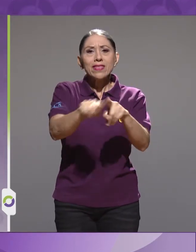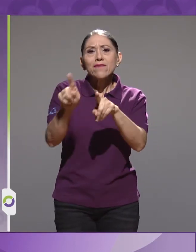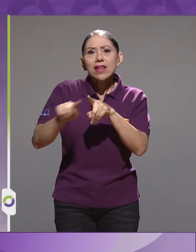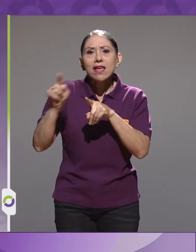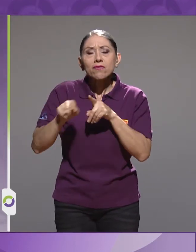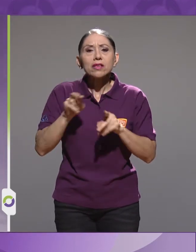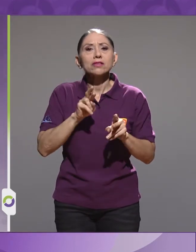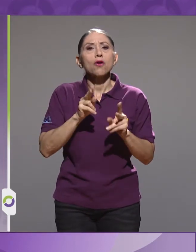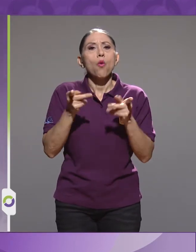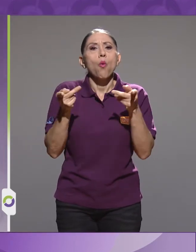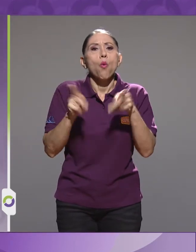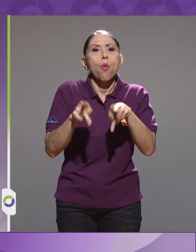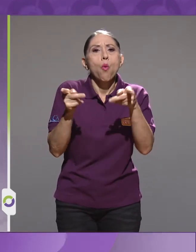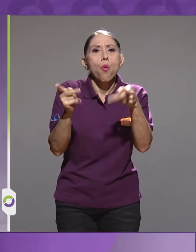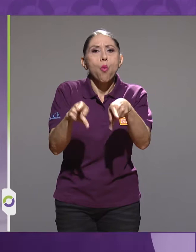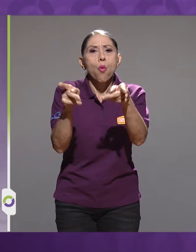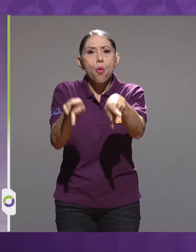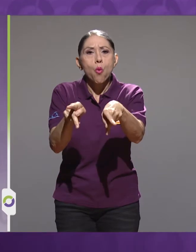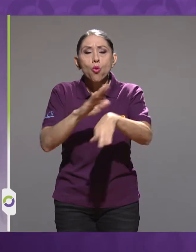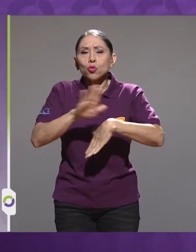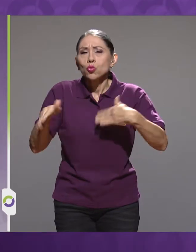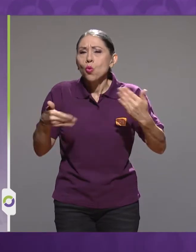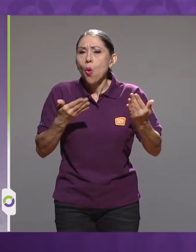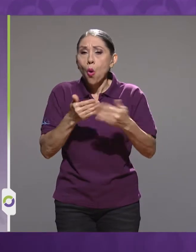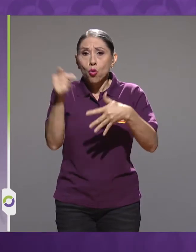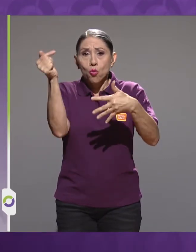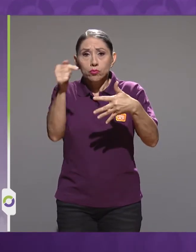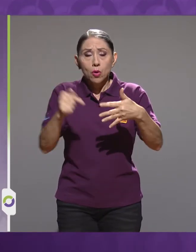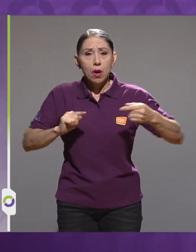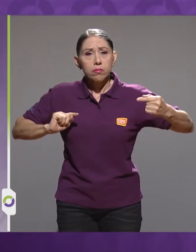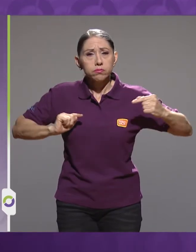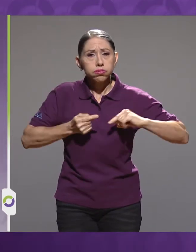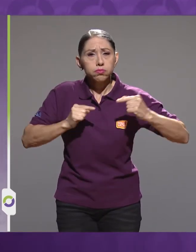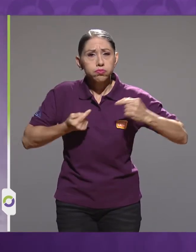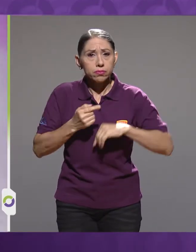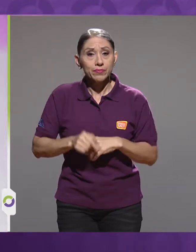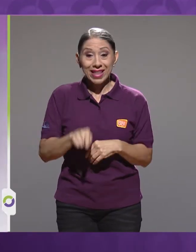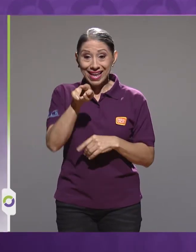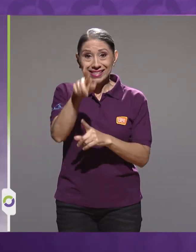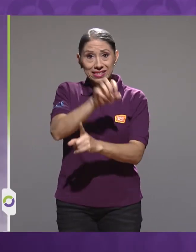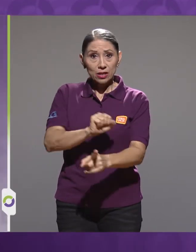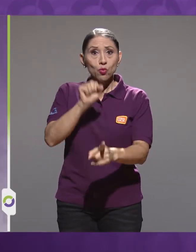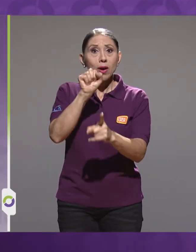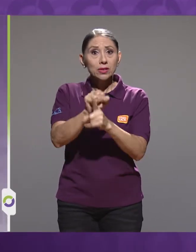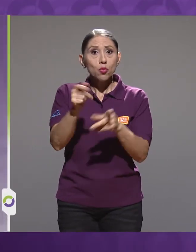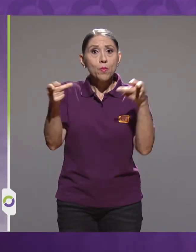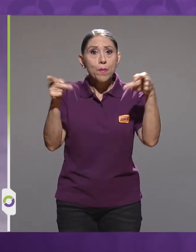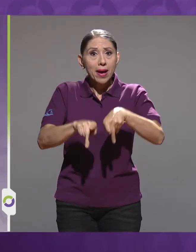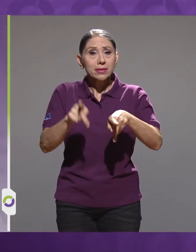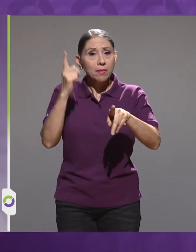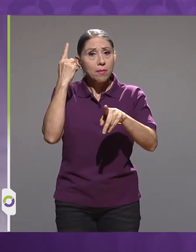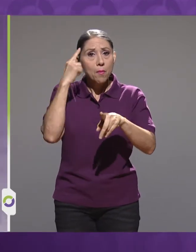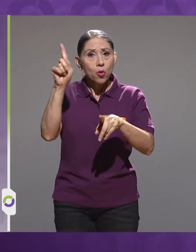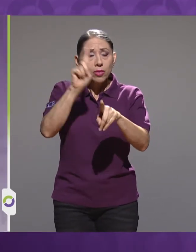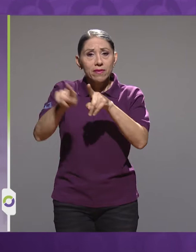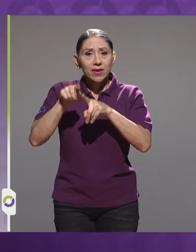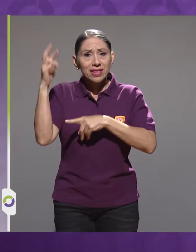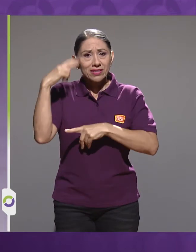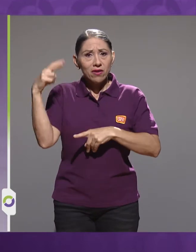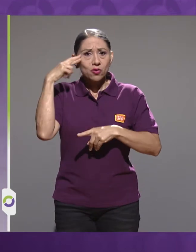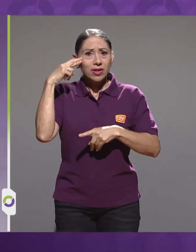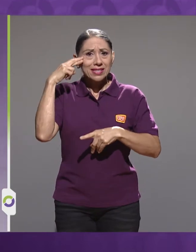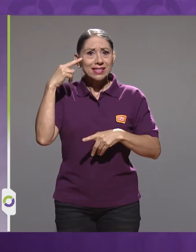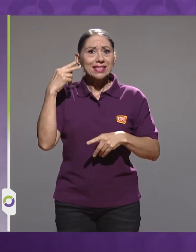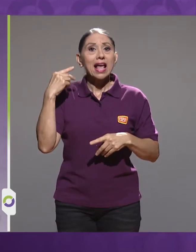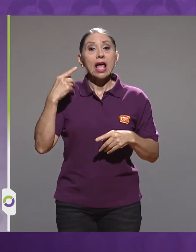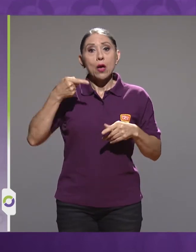diferentes consecuencias, todas muy dolorosas. Como fenómeno multicausal, la violencia aumenta